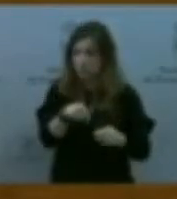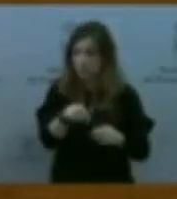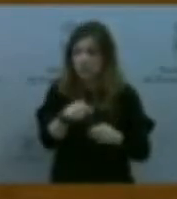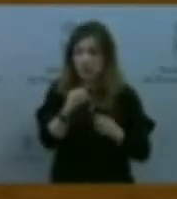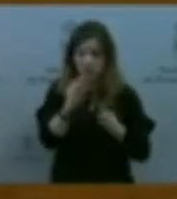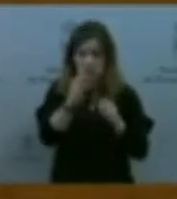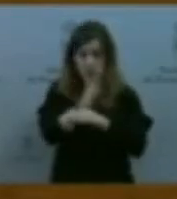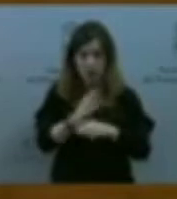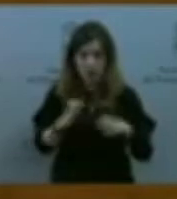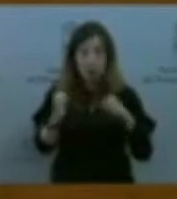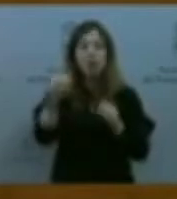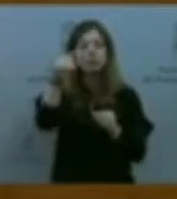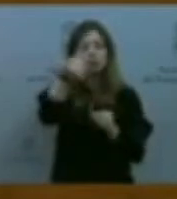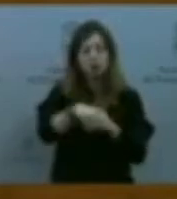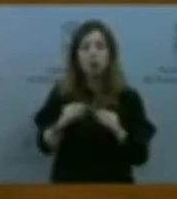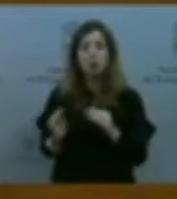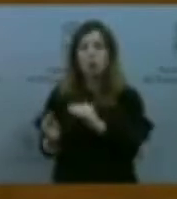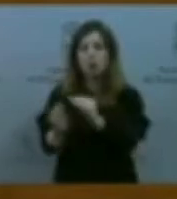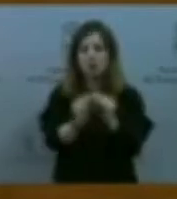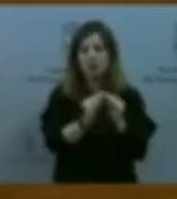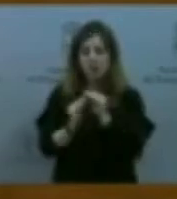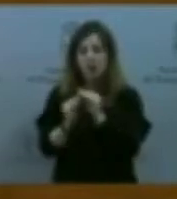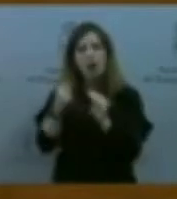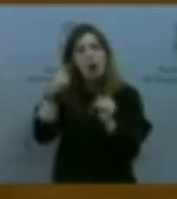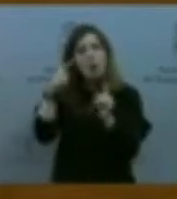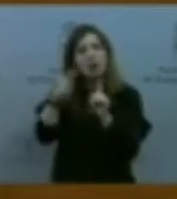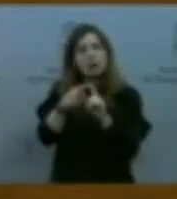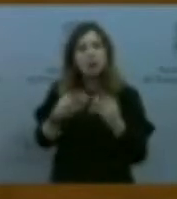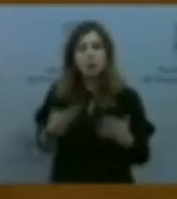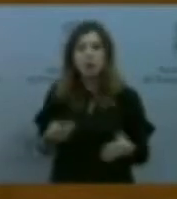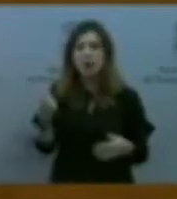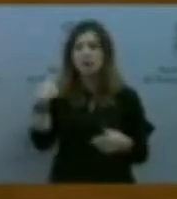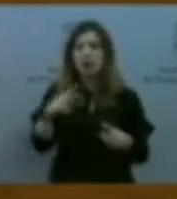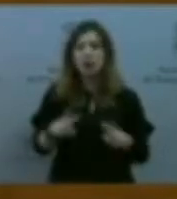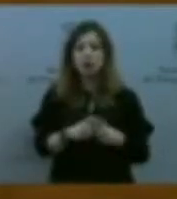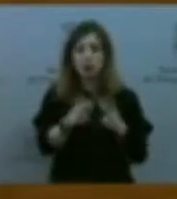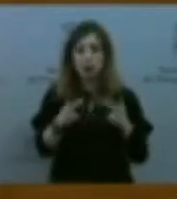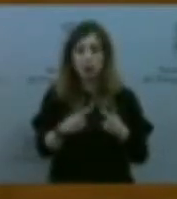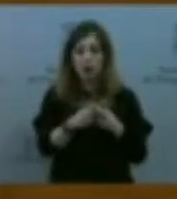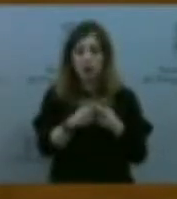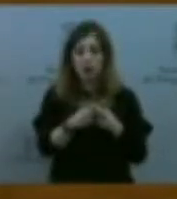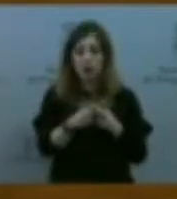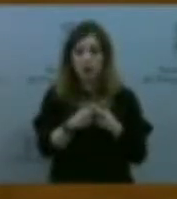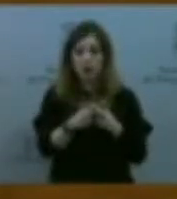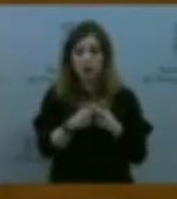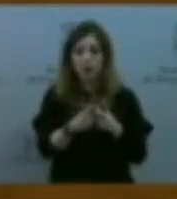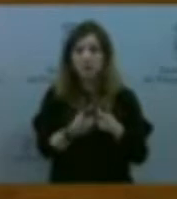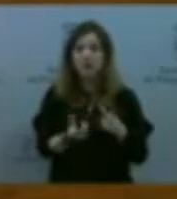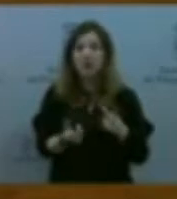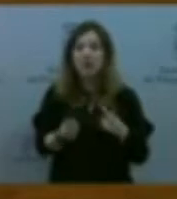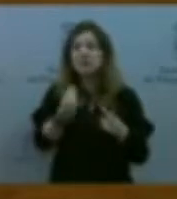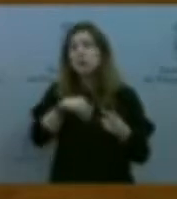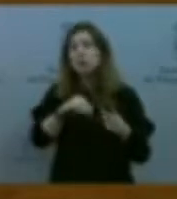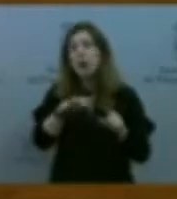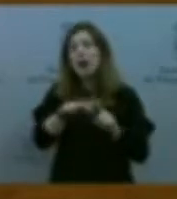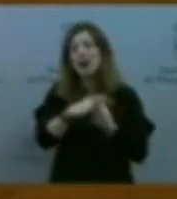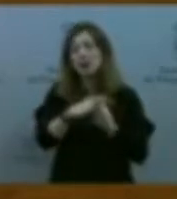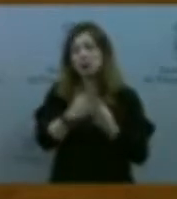que pretenden que el salario social, excepción hecha de los casos a los que anteriormente me referí, por razón de edad, por razón